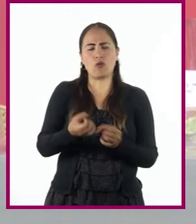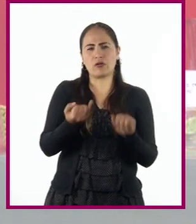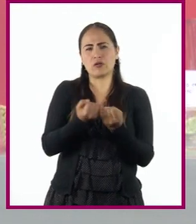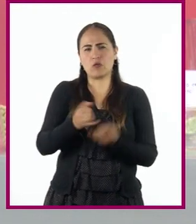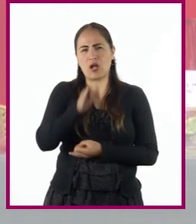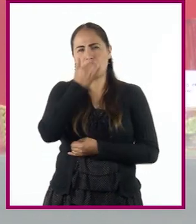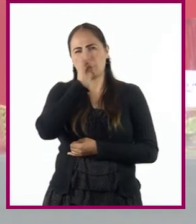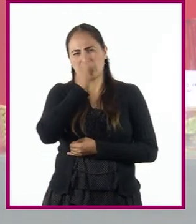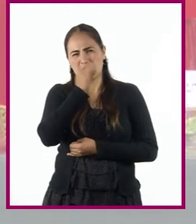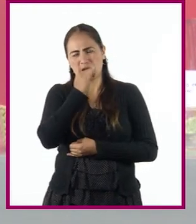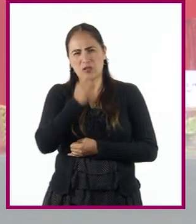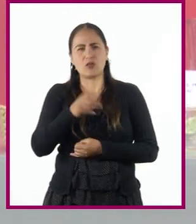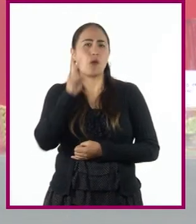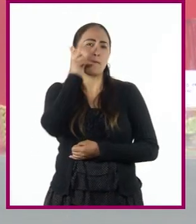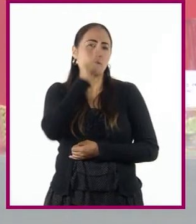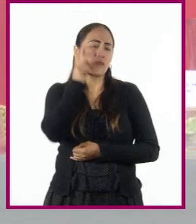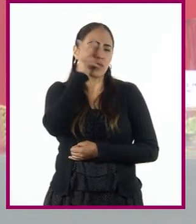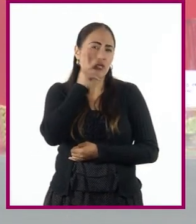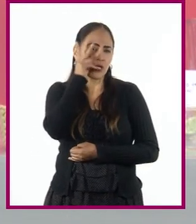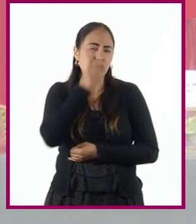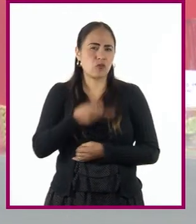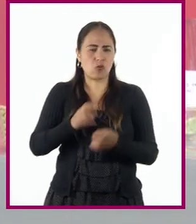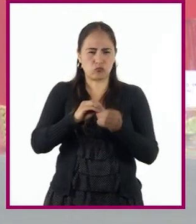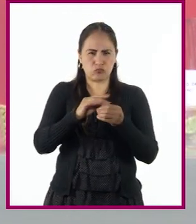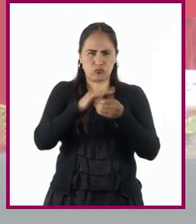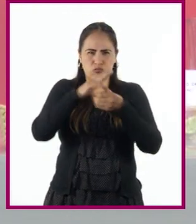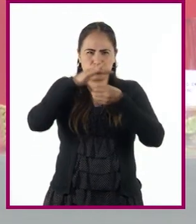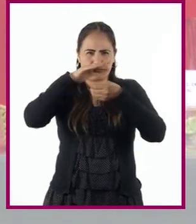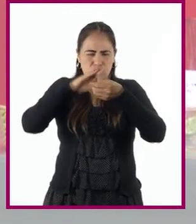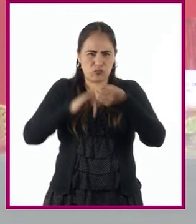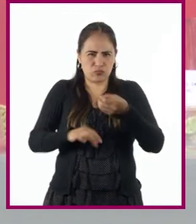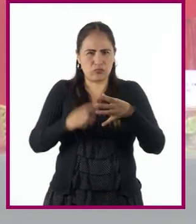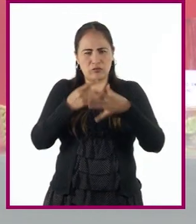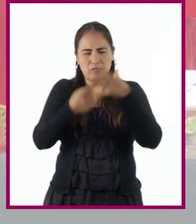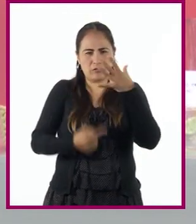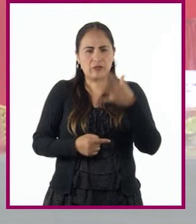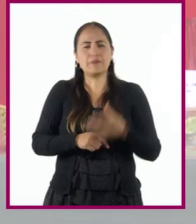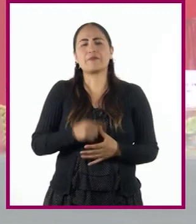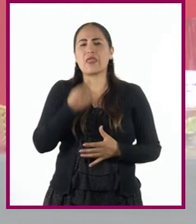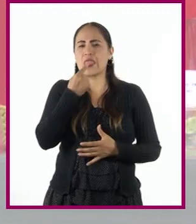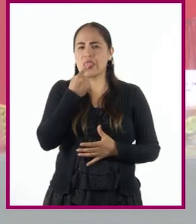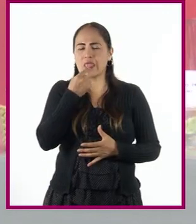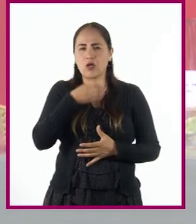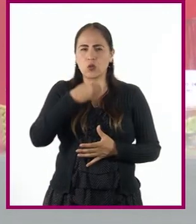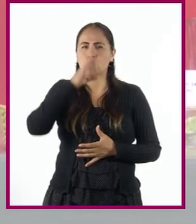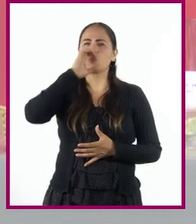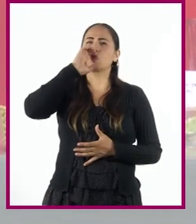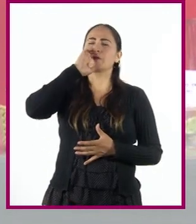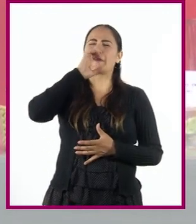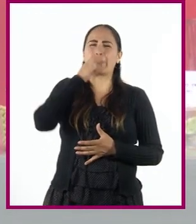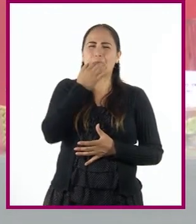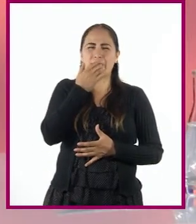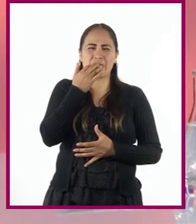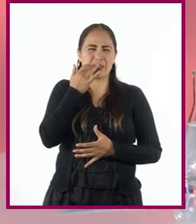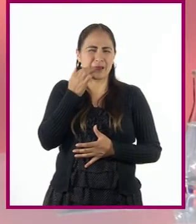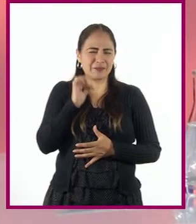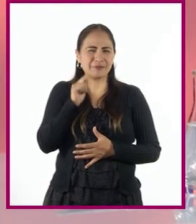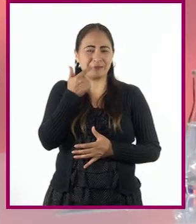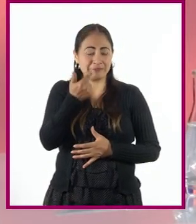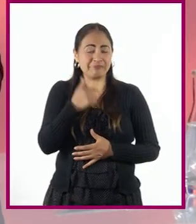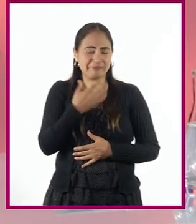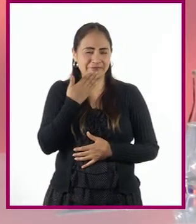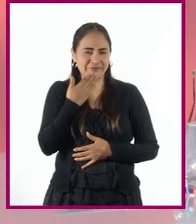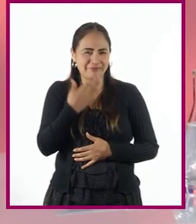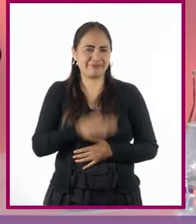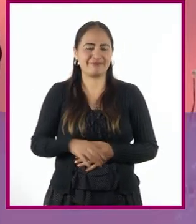vinos espumosos o el champán. En estos, la reacción se activa con la saliva y genera un divertido cosquilleo.